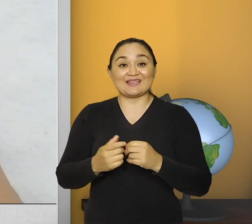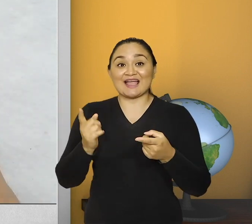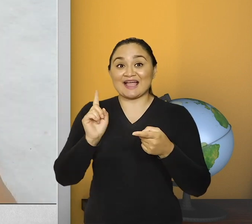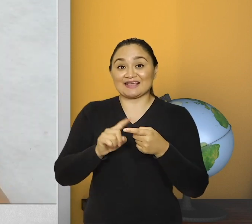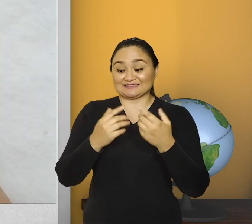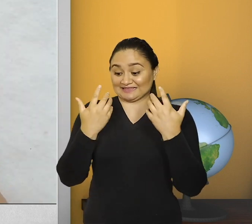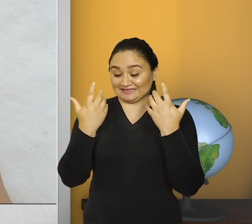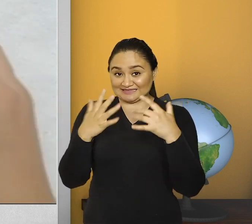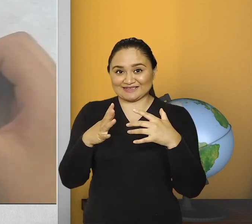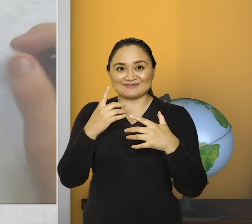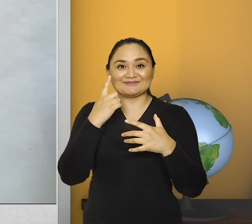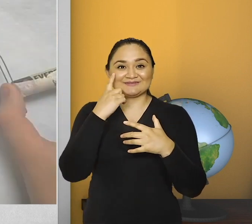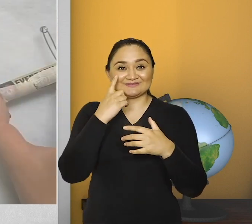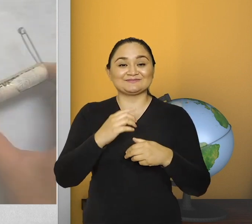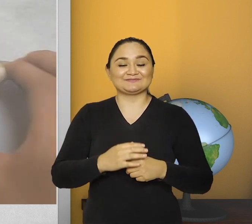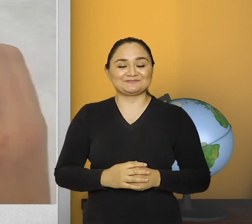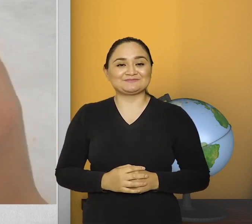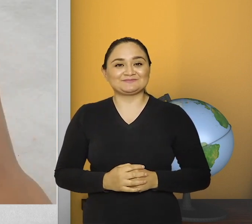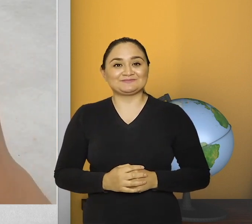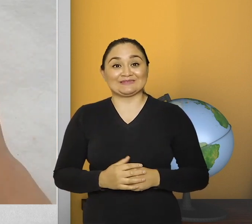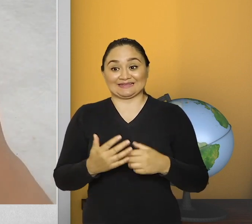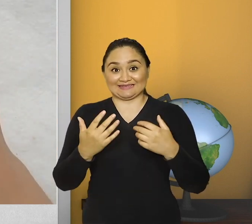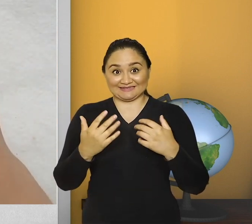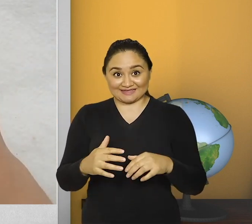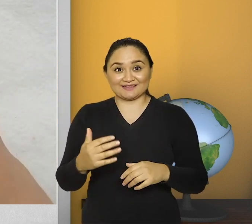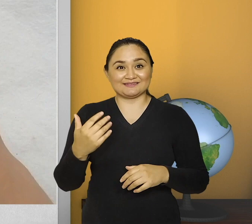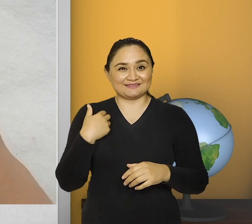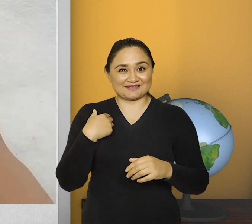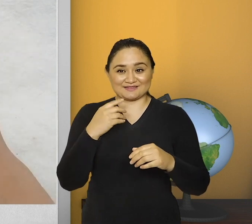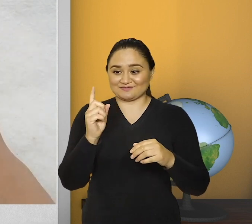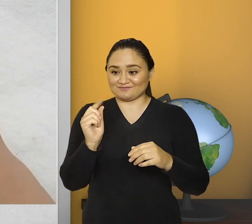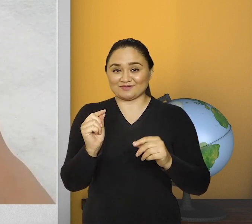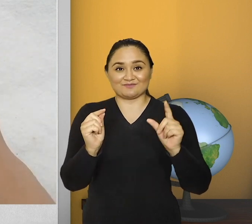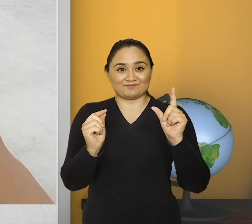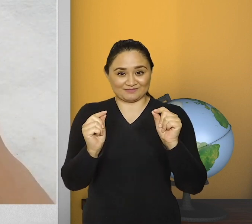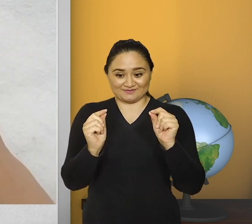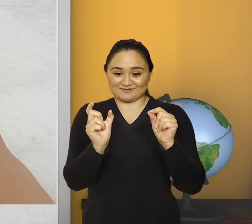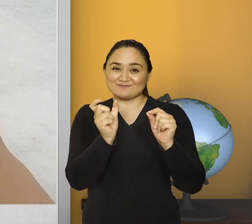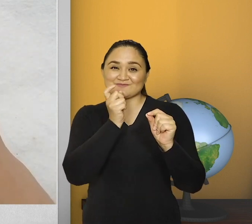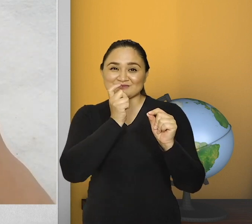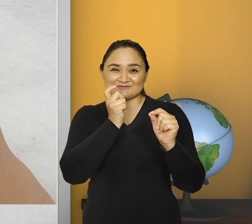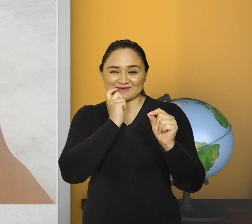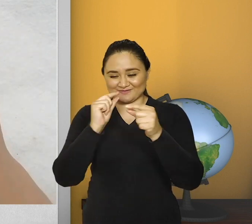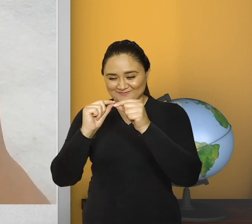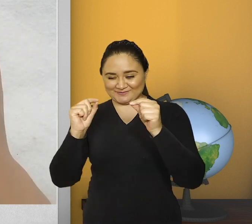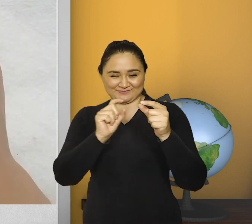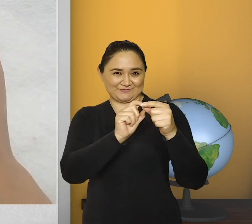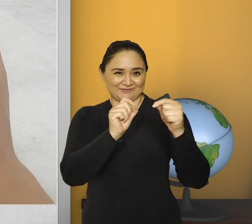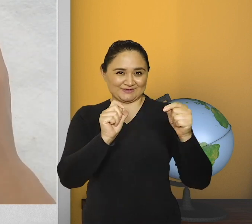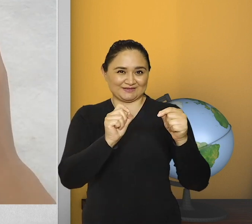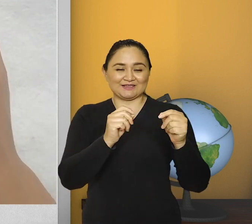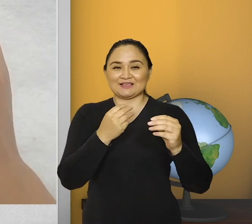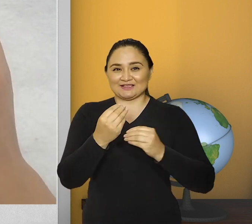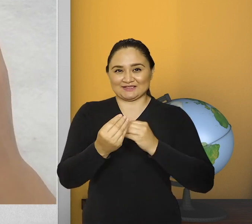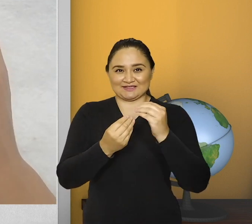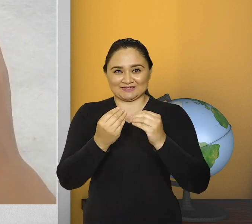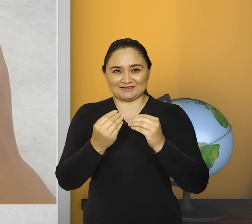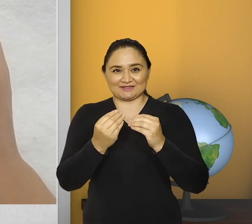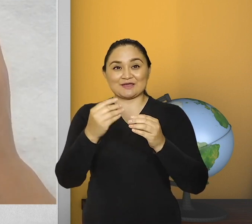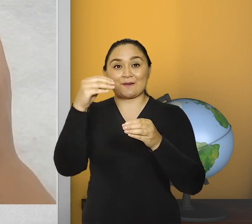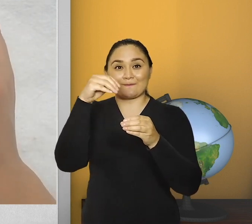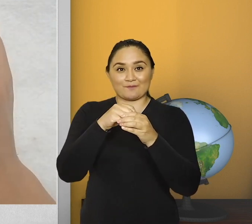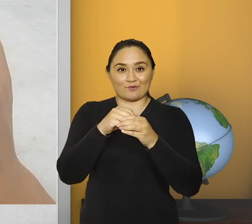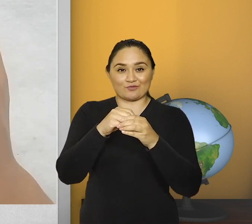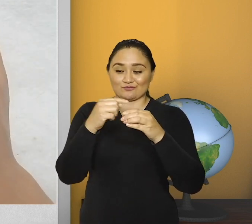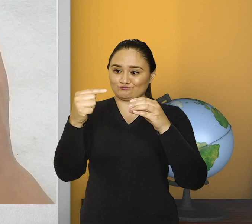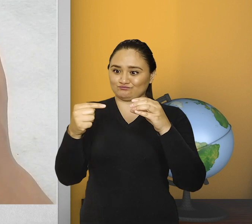hasta que nos quede de esta manera. Una vez ya teniendo los imperdibles pegados a la pila con cinta adhesiva, vamos a proceder a poner